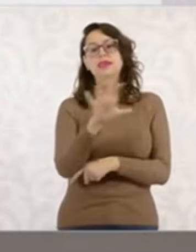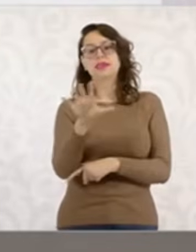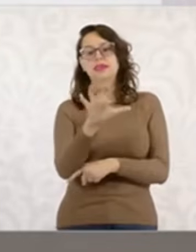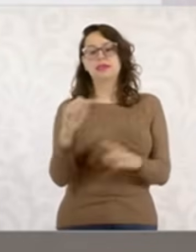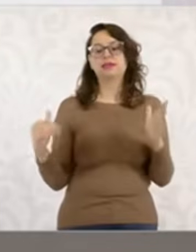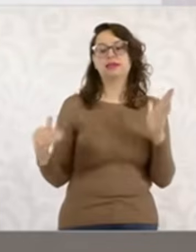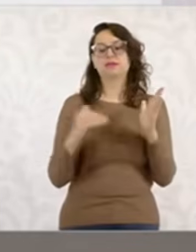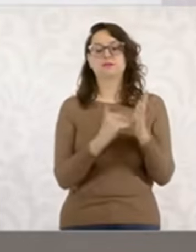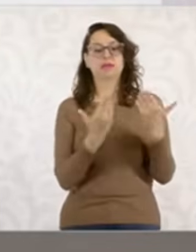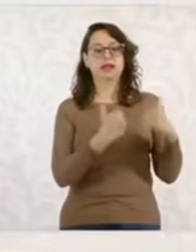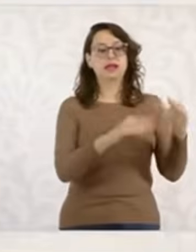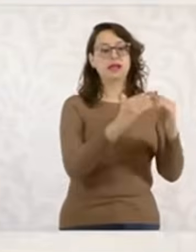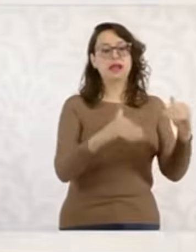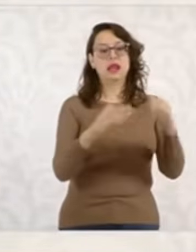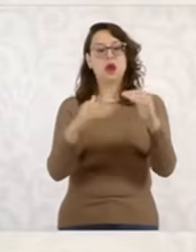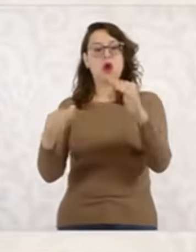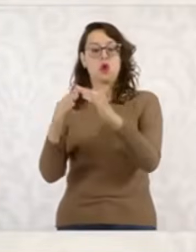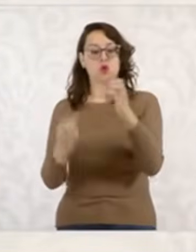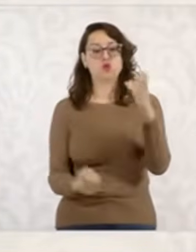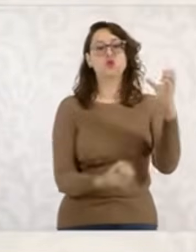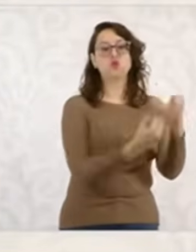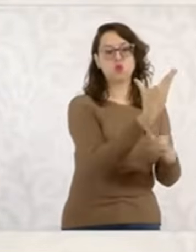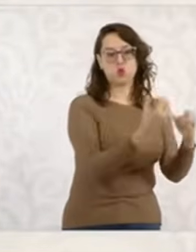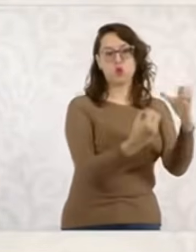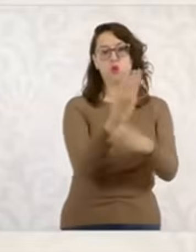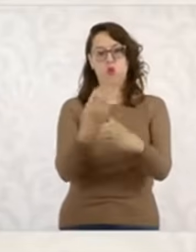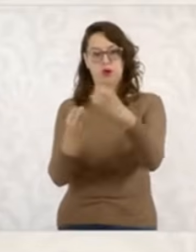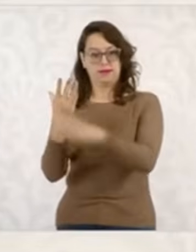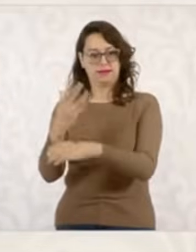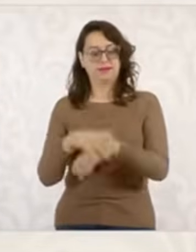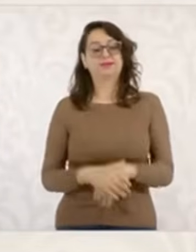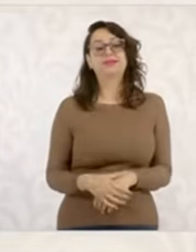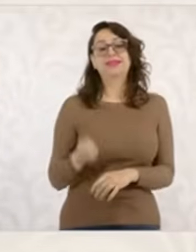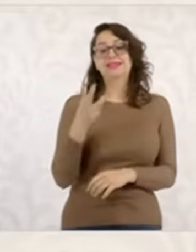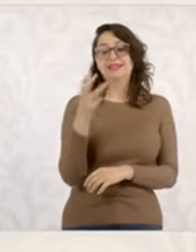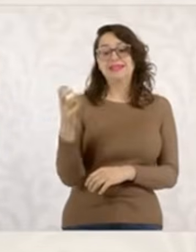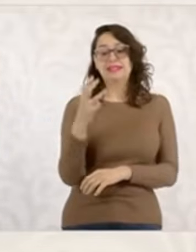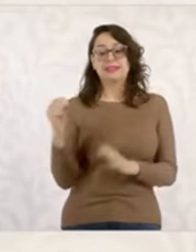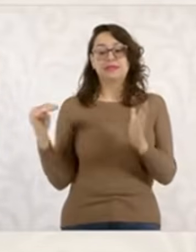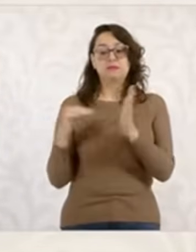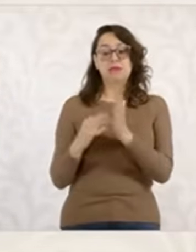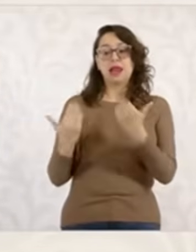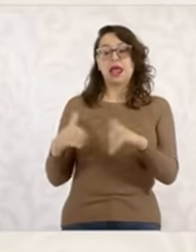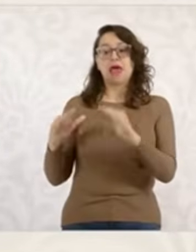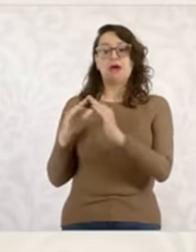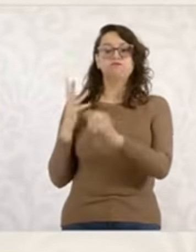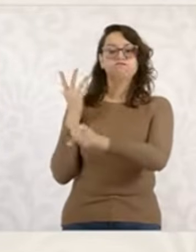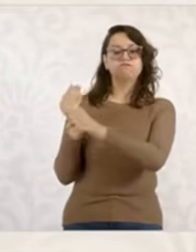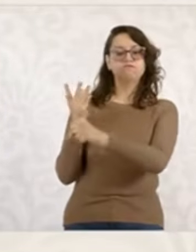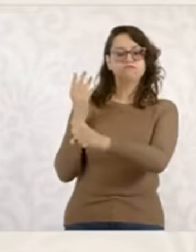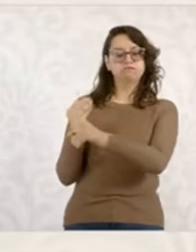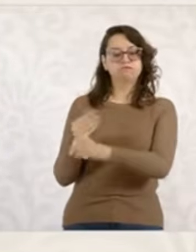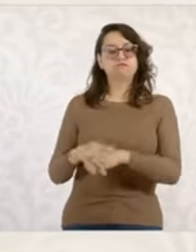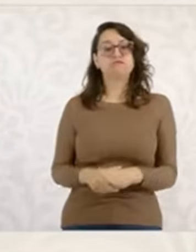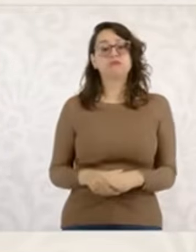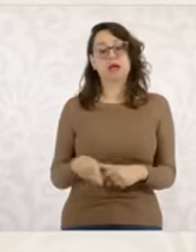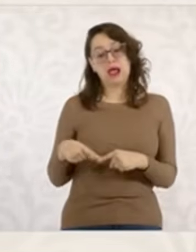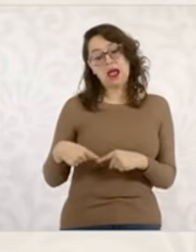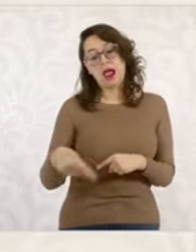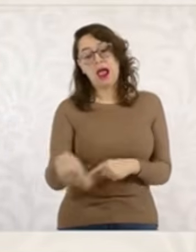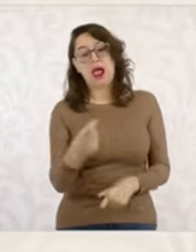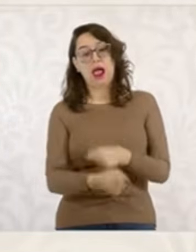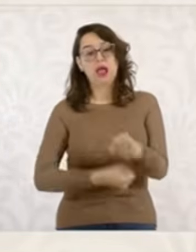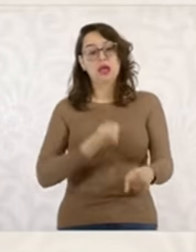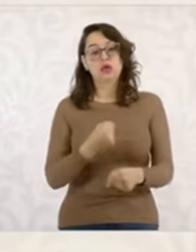habitacionales y 300,000 mejoramientos. El programa de este año era arrancar las 86,000